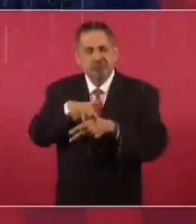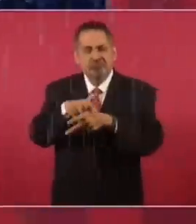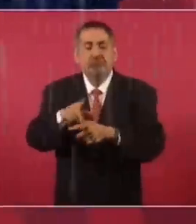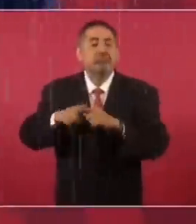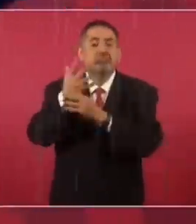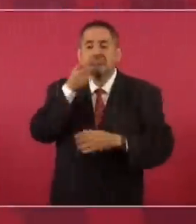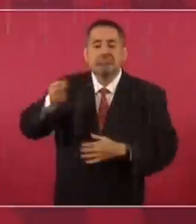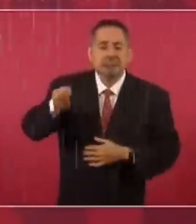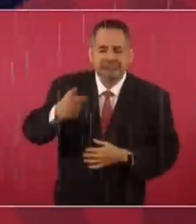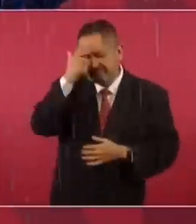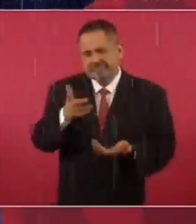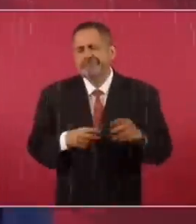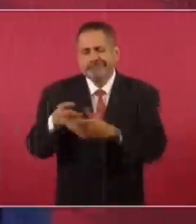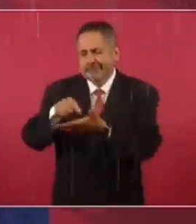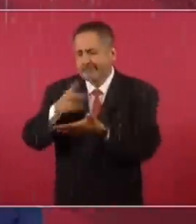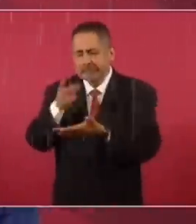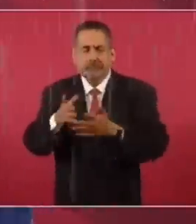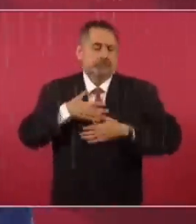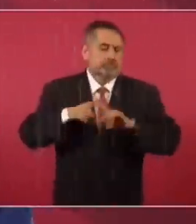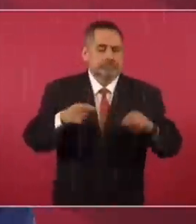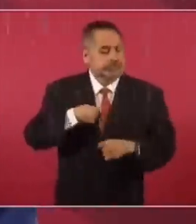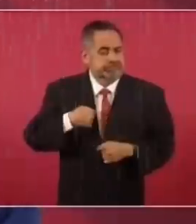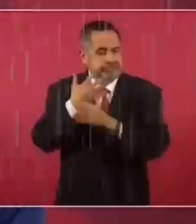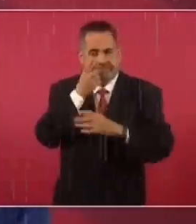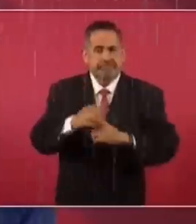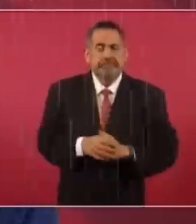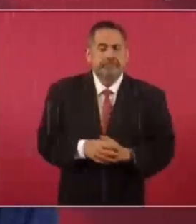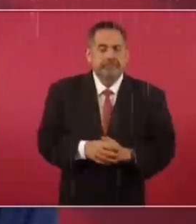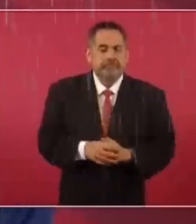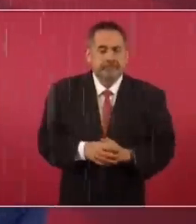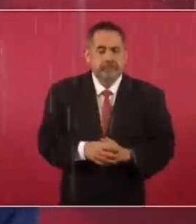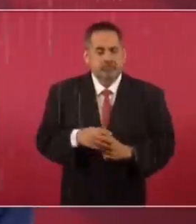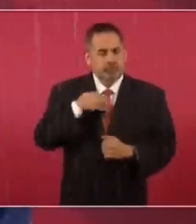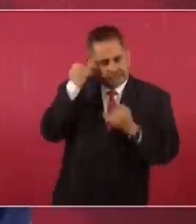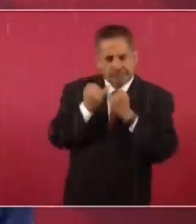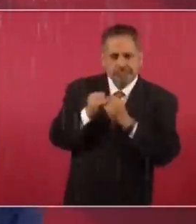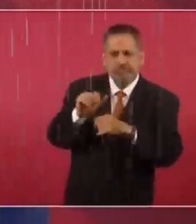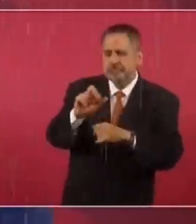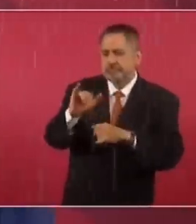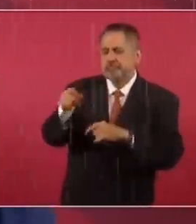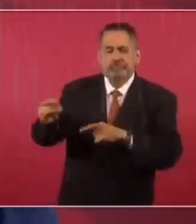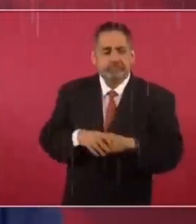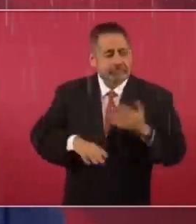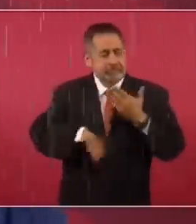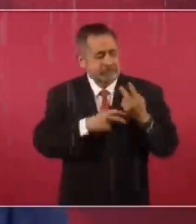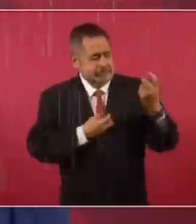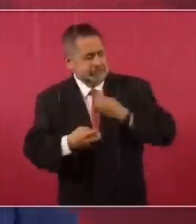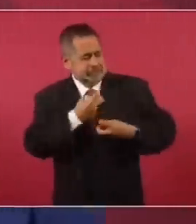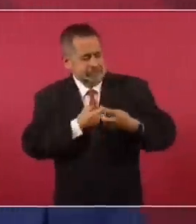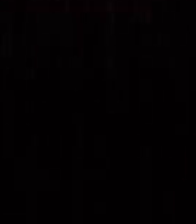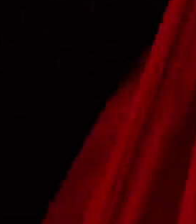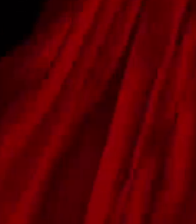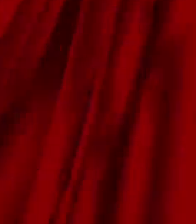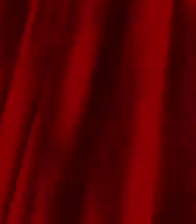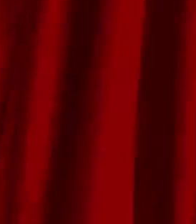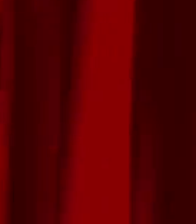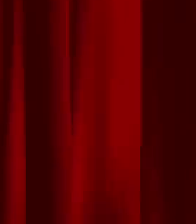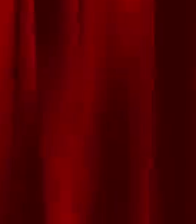eso a lo mejor estaba. Yo diría, como el liberal Ponciano Arriaga, entre más me golpean, más digno me siento.